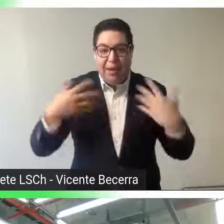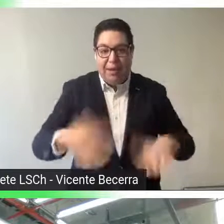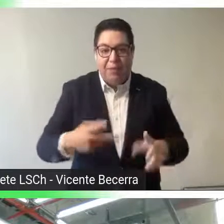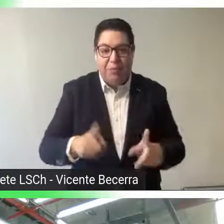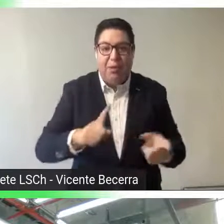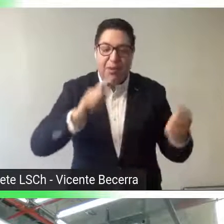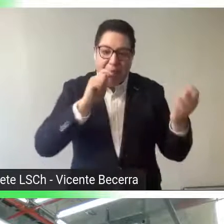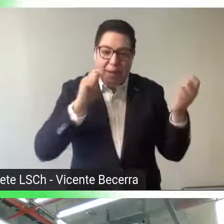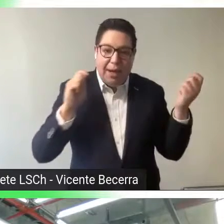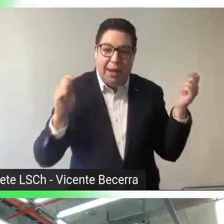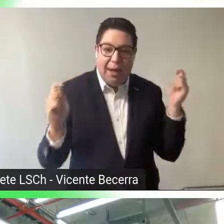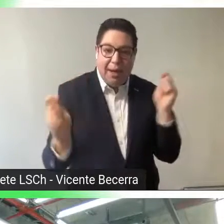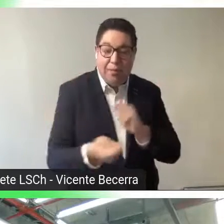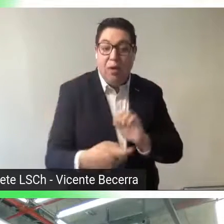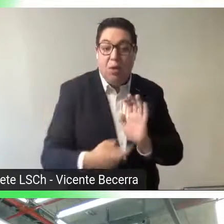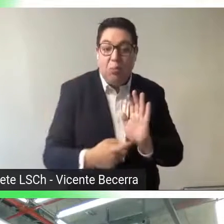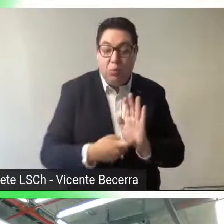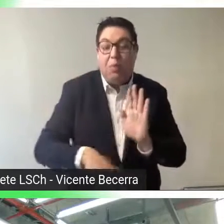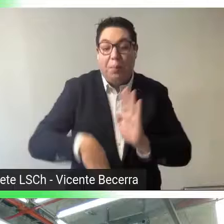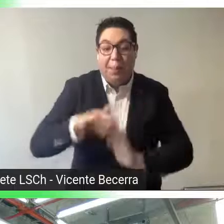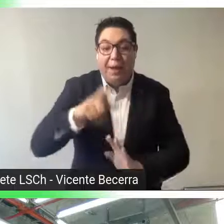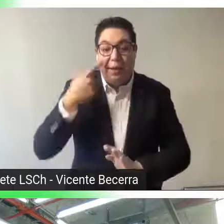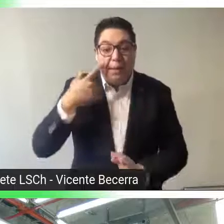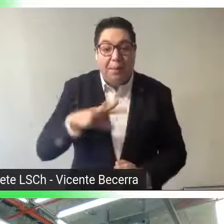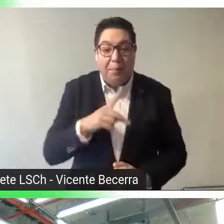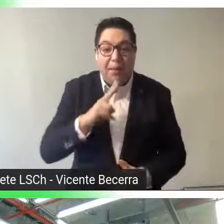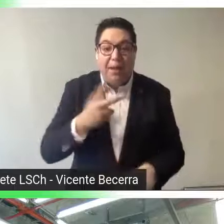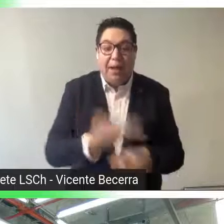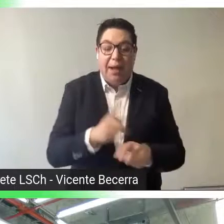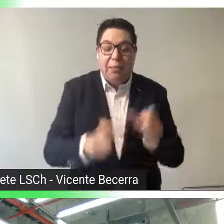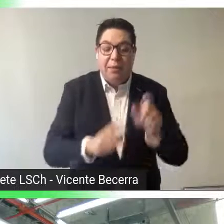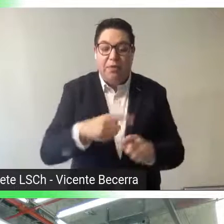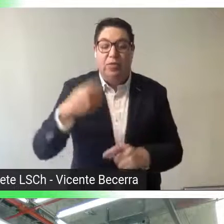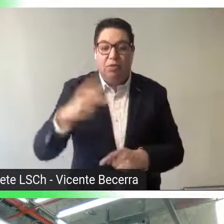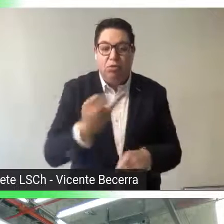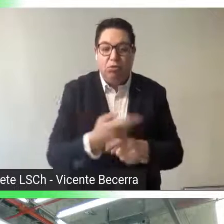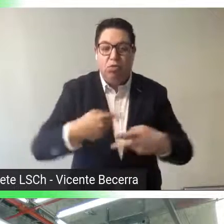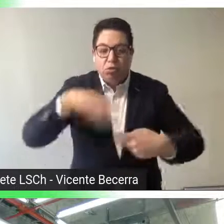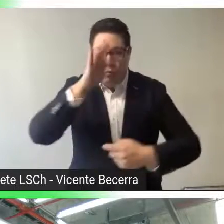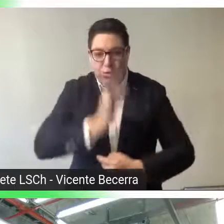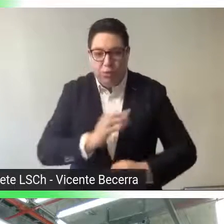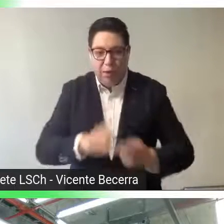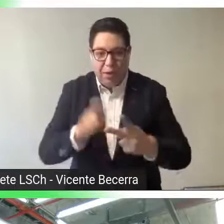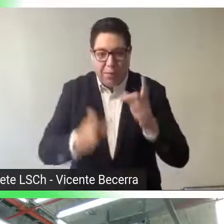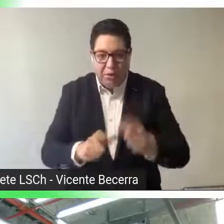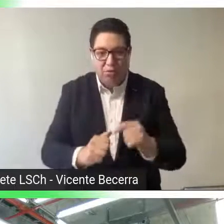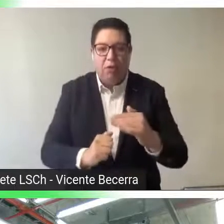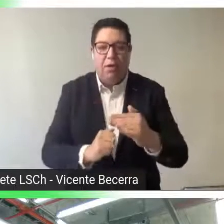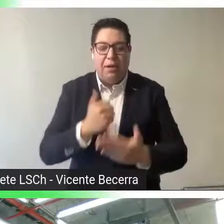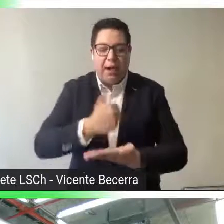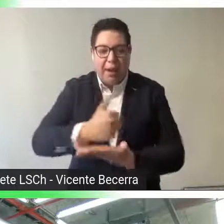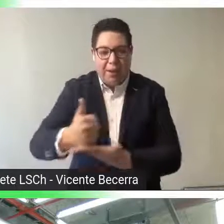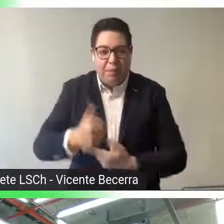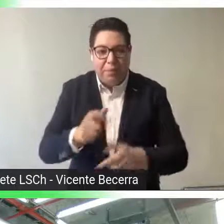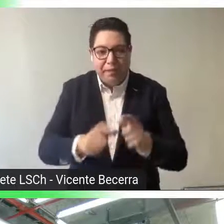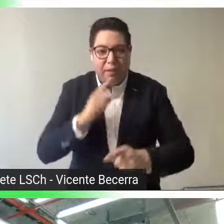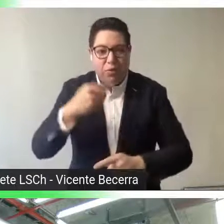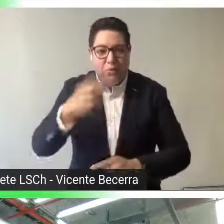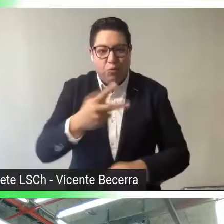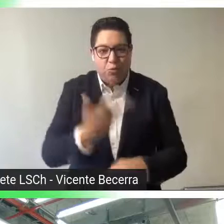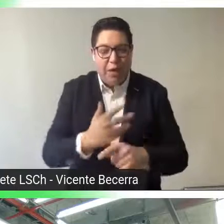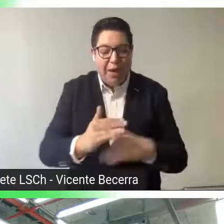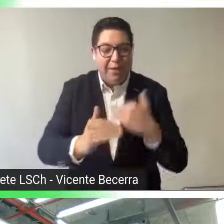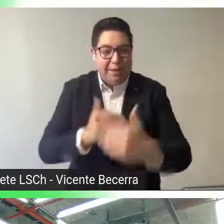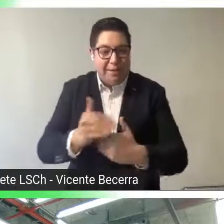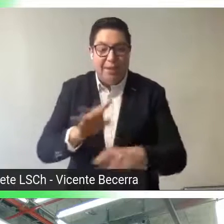cosas, y sobre todo en lo público, donde estamos todos expuestos, funcionarios, autoridades, los procesos, los servicios públicos,